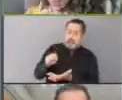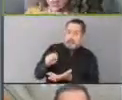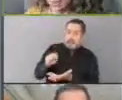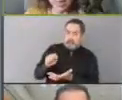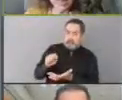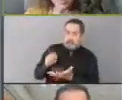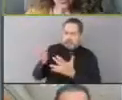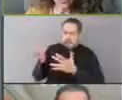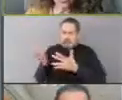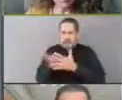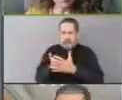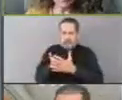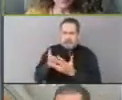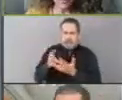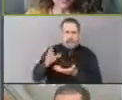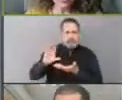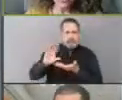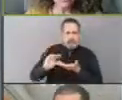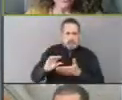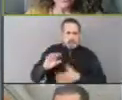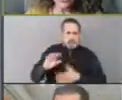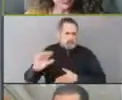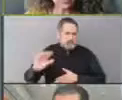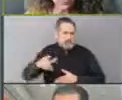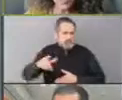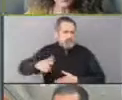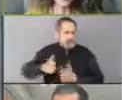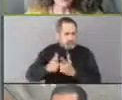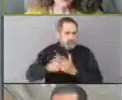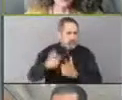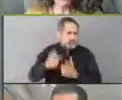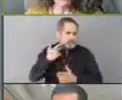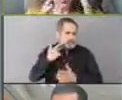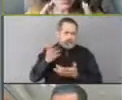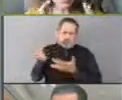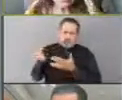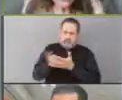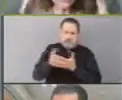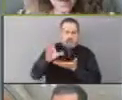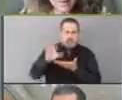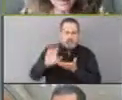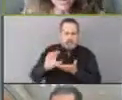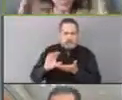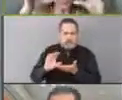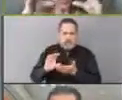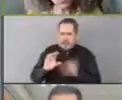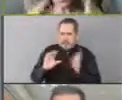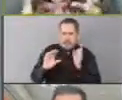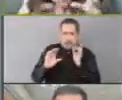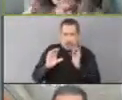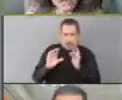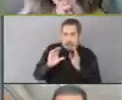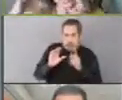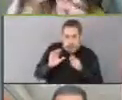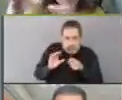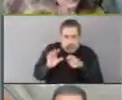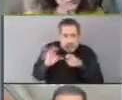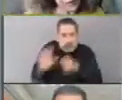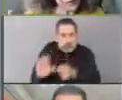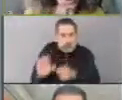renuncia, en este caso el partido político al que renuncia, puede destinarse a un